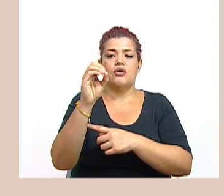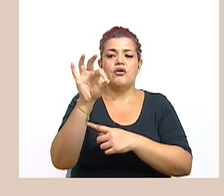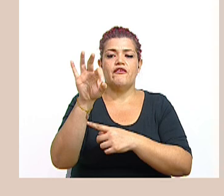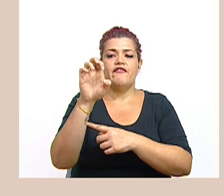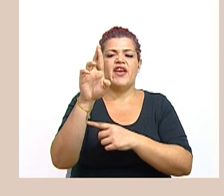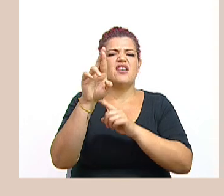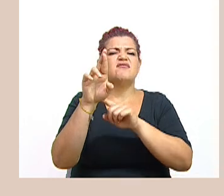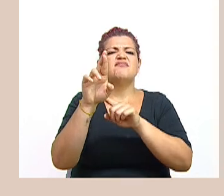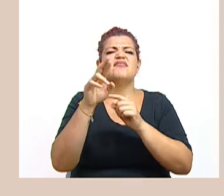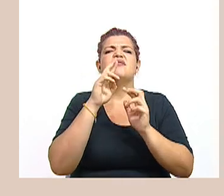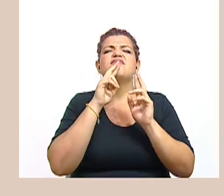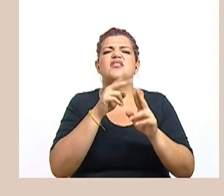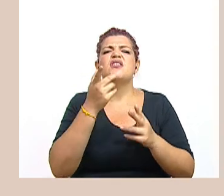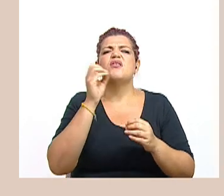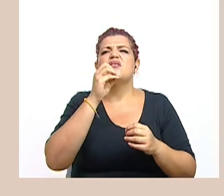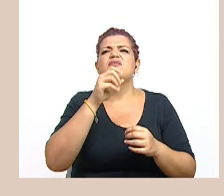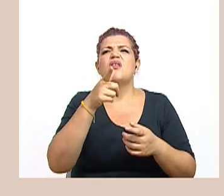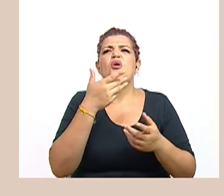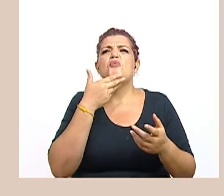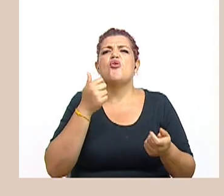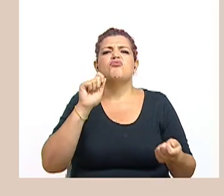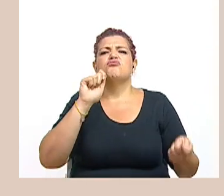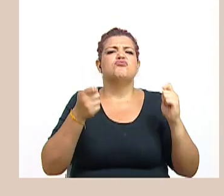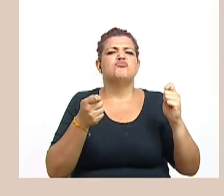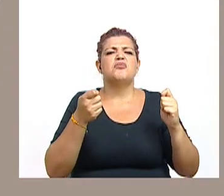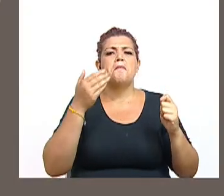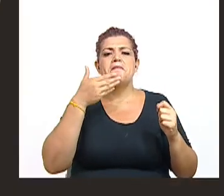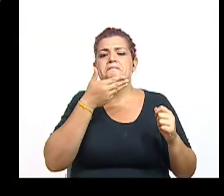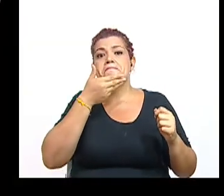realizar mejoras de protección del medio ambiente. Adelante, Chris.